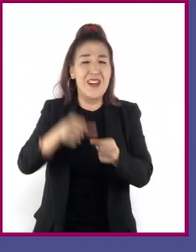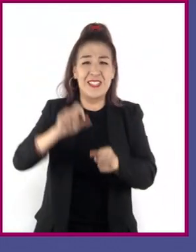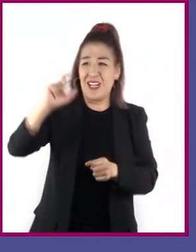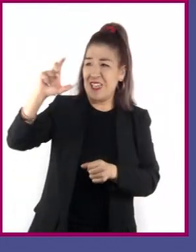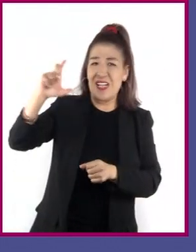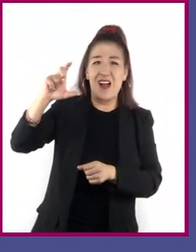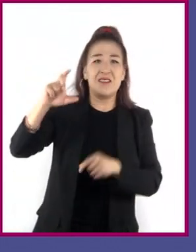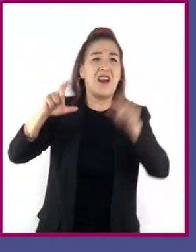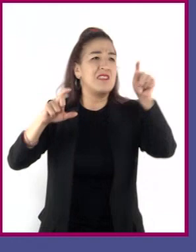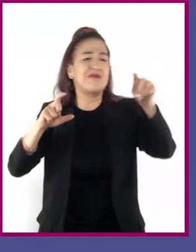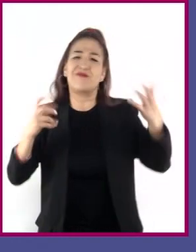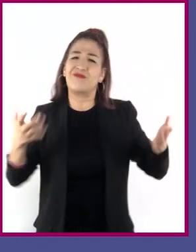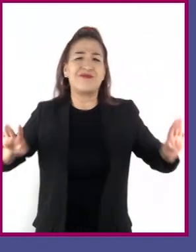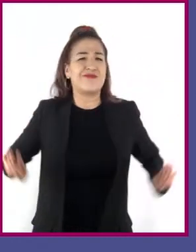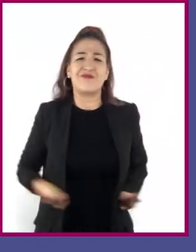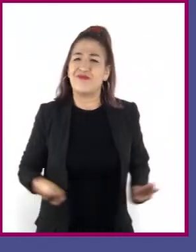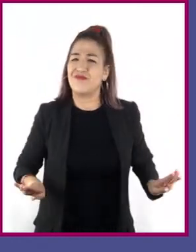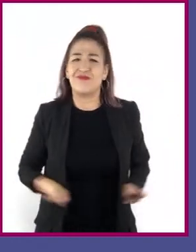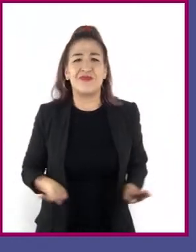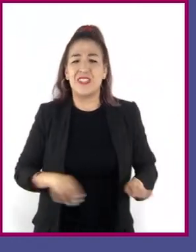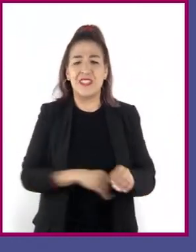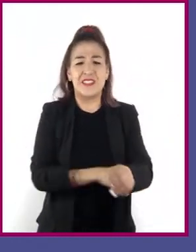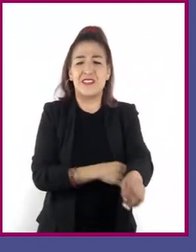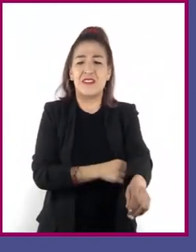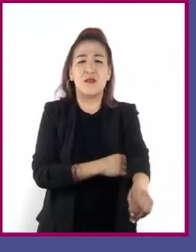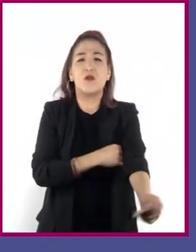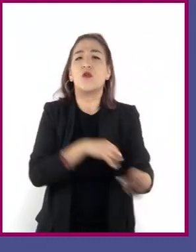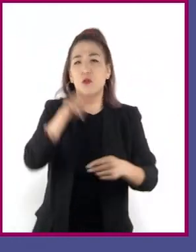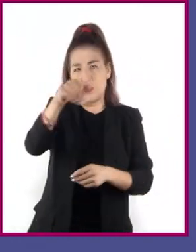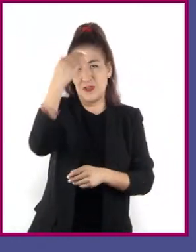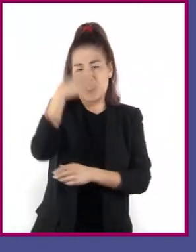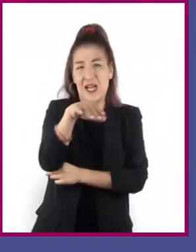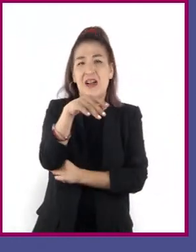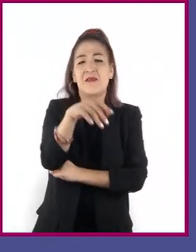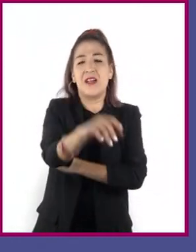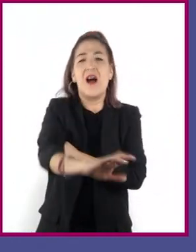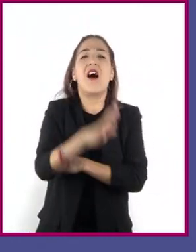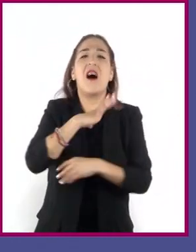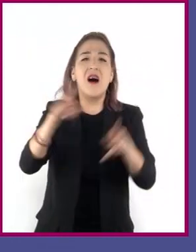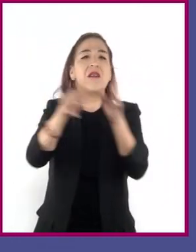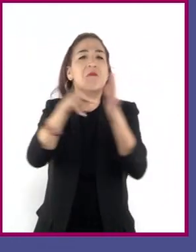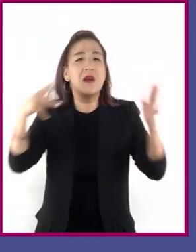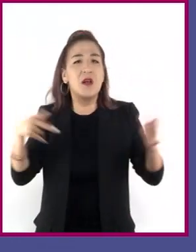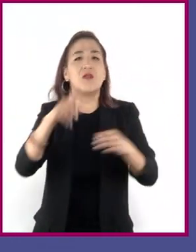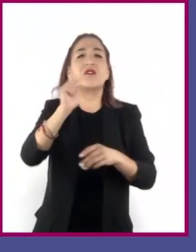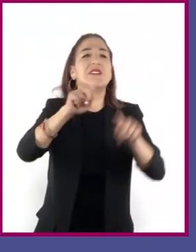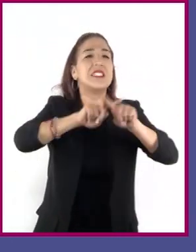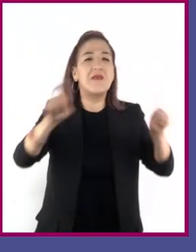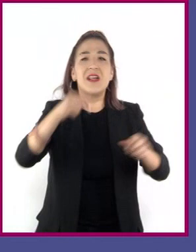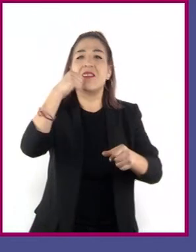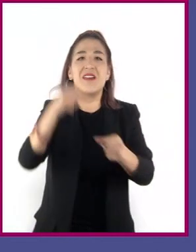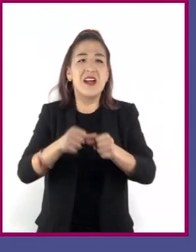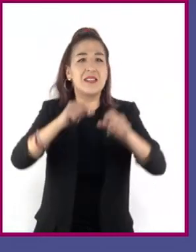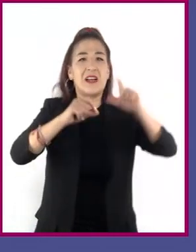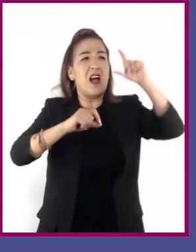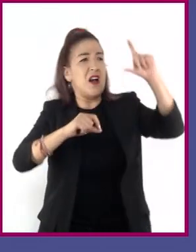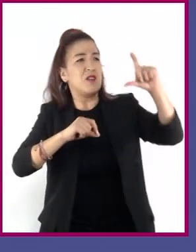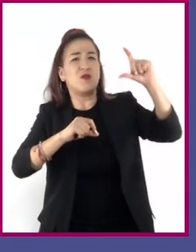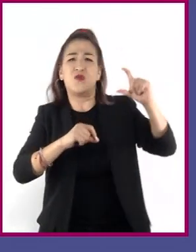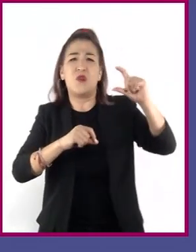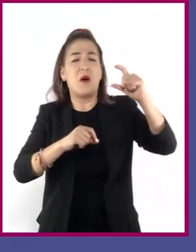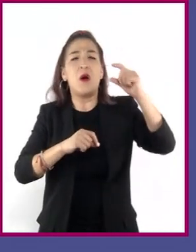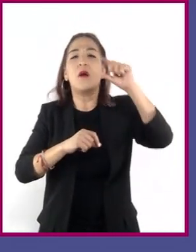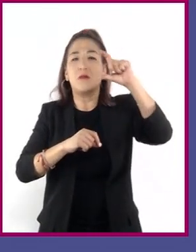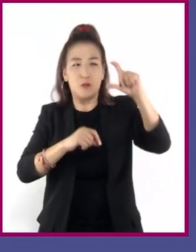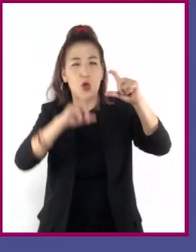destinar o no porque ustedes saben que los medios tienen espacio determinado para publicar la información entonces lo mismo se